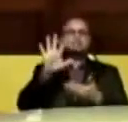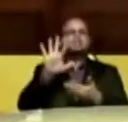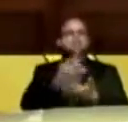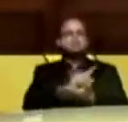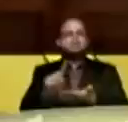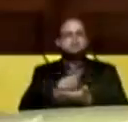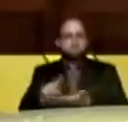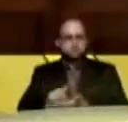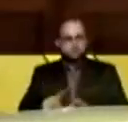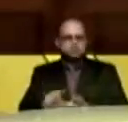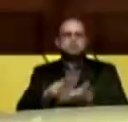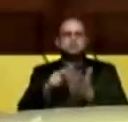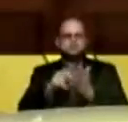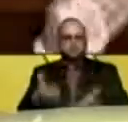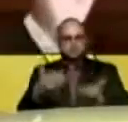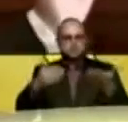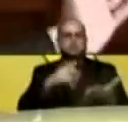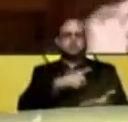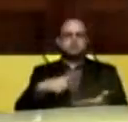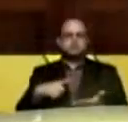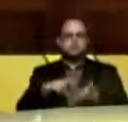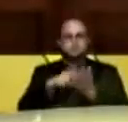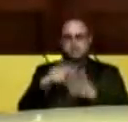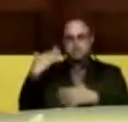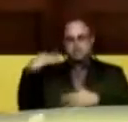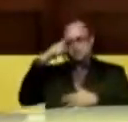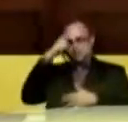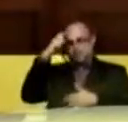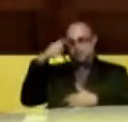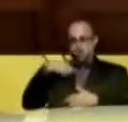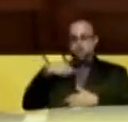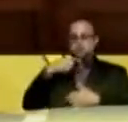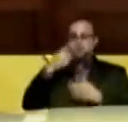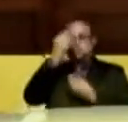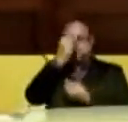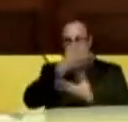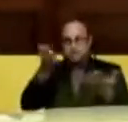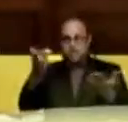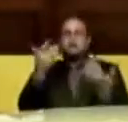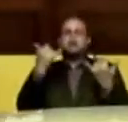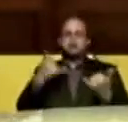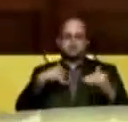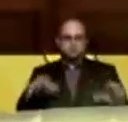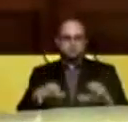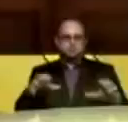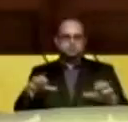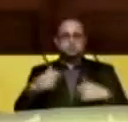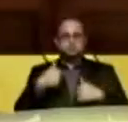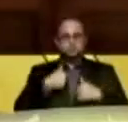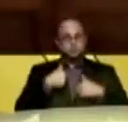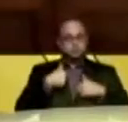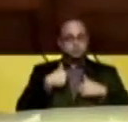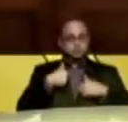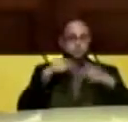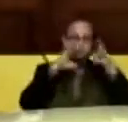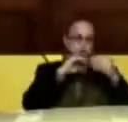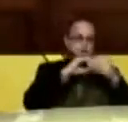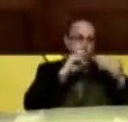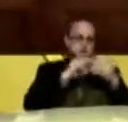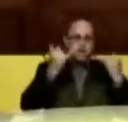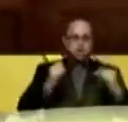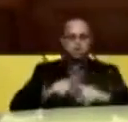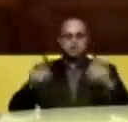ya que estoy haciendo lo que dije en el verano que iba a ser no estoy haciendo nada diferente a lo que dije en el verano que iba a ser